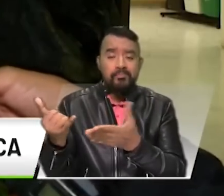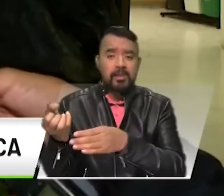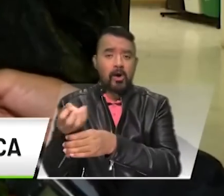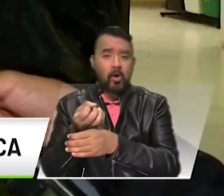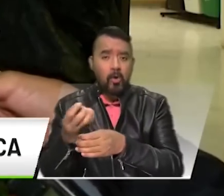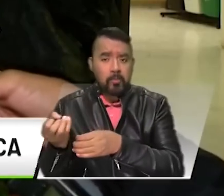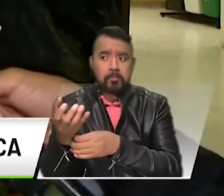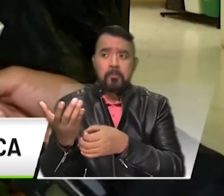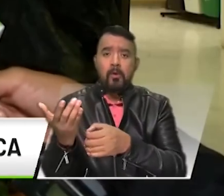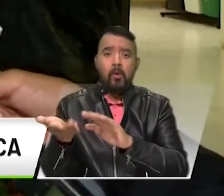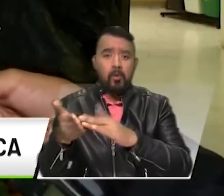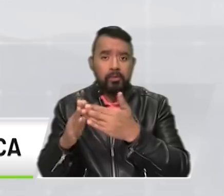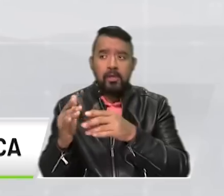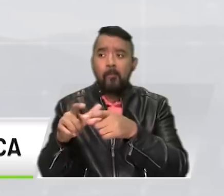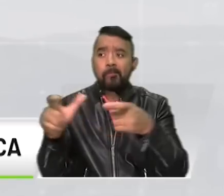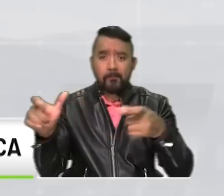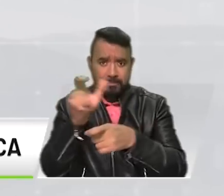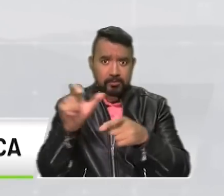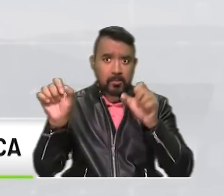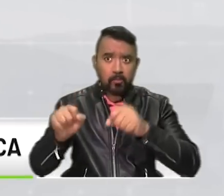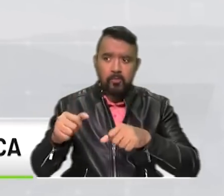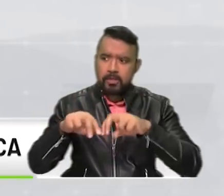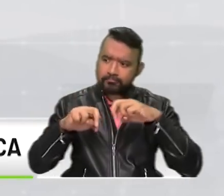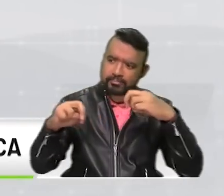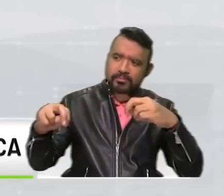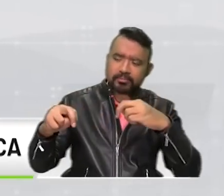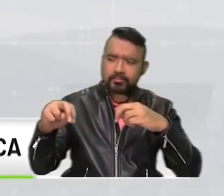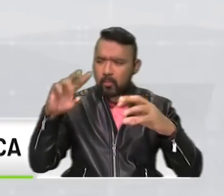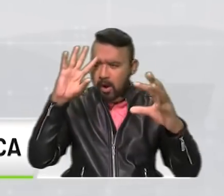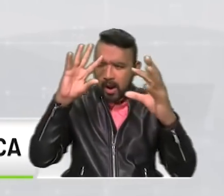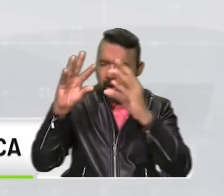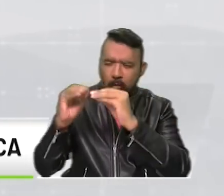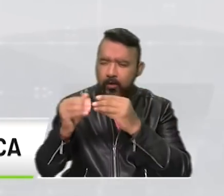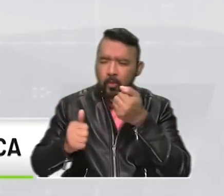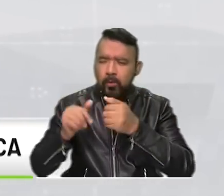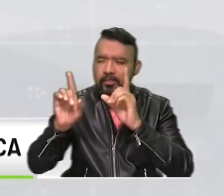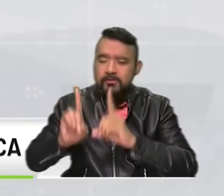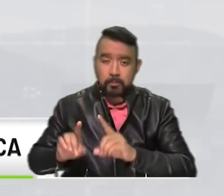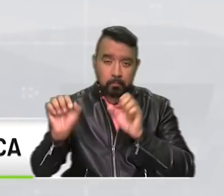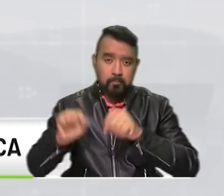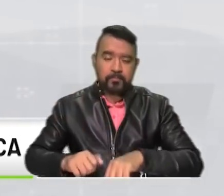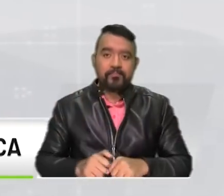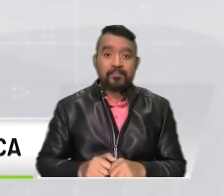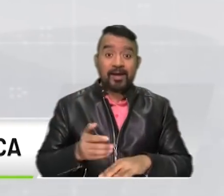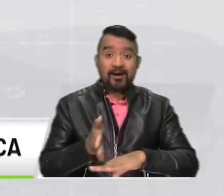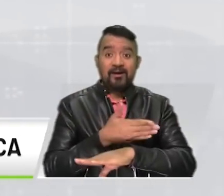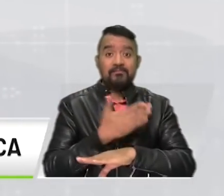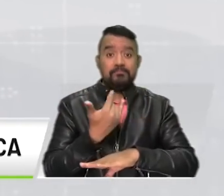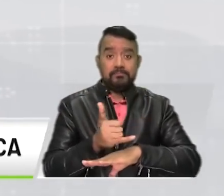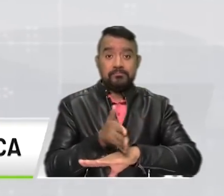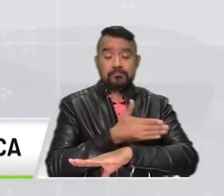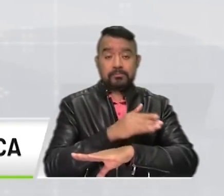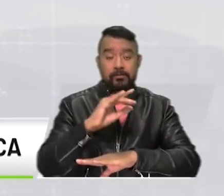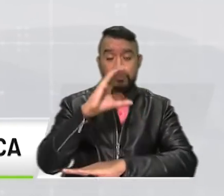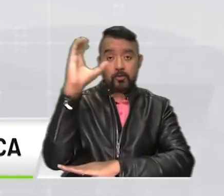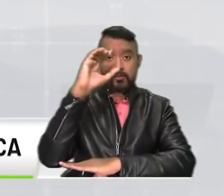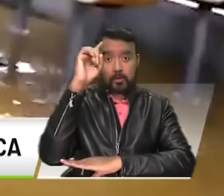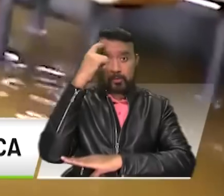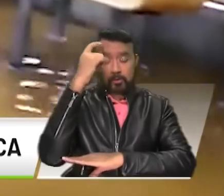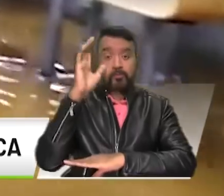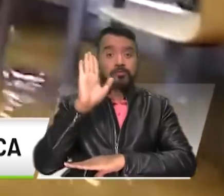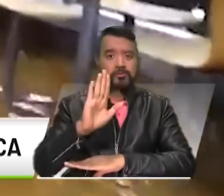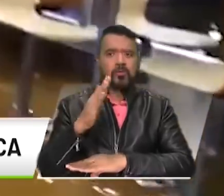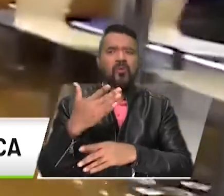con la comunidad para la toma de las decisiones locales según la funcionaria ya han hecho reuniones de trabajo con el gobierno nacional para buscar